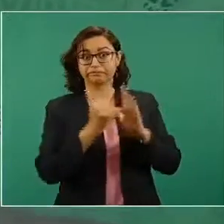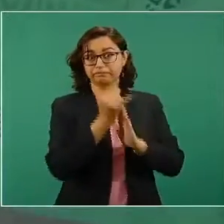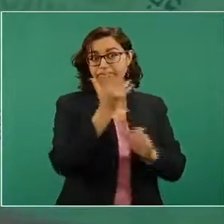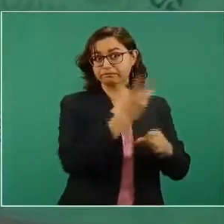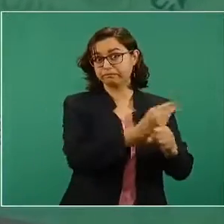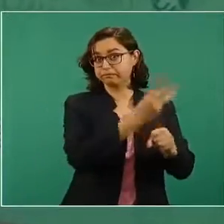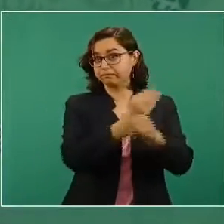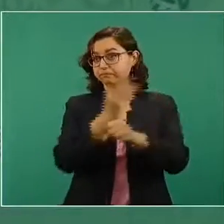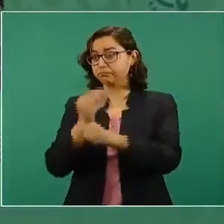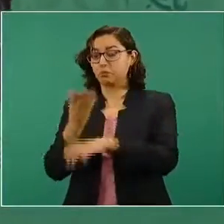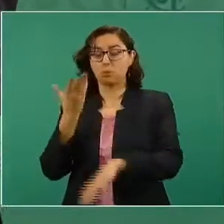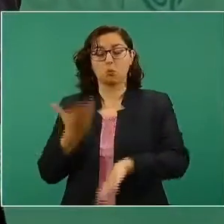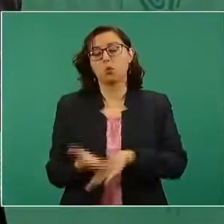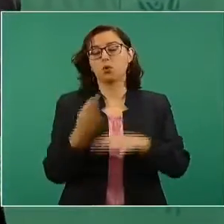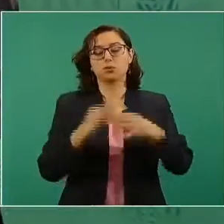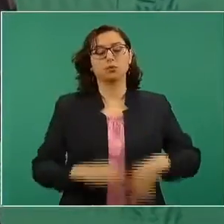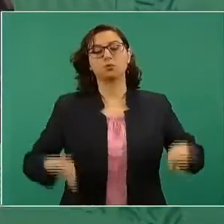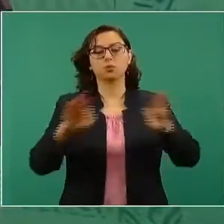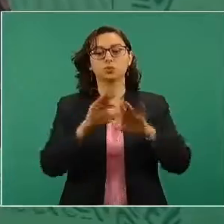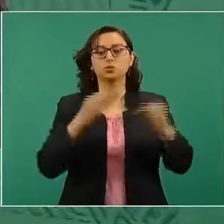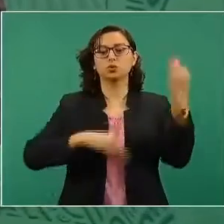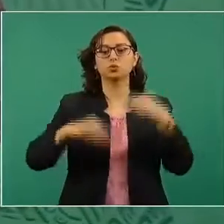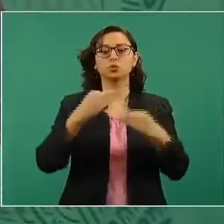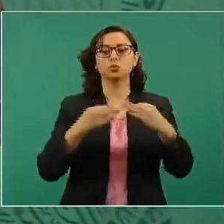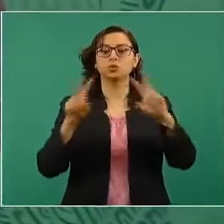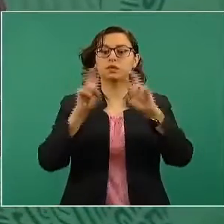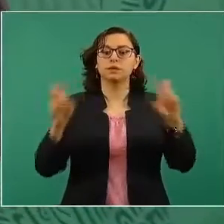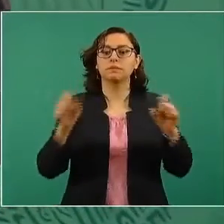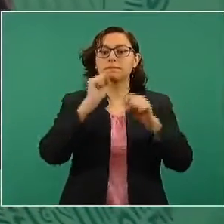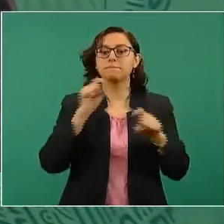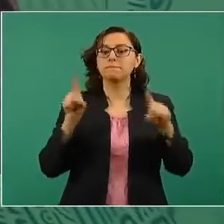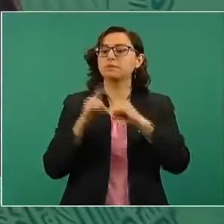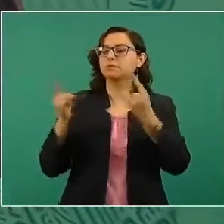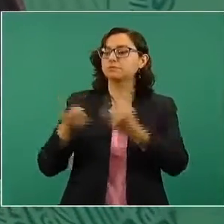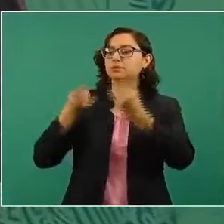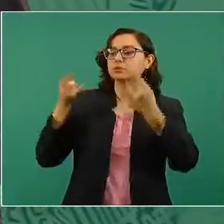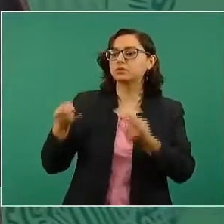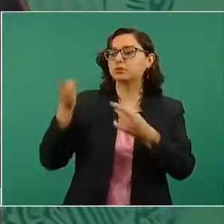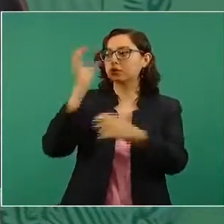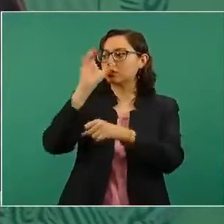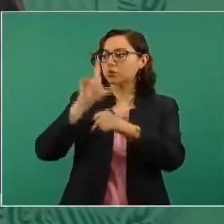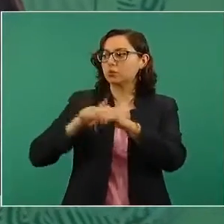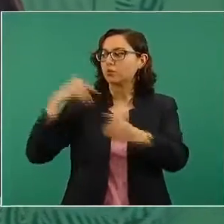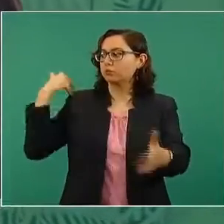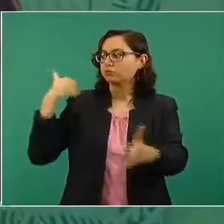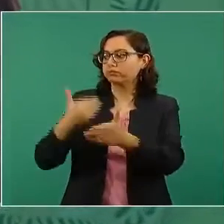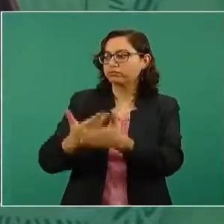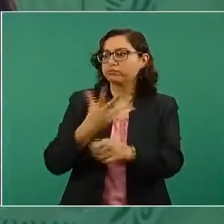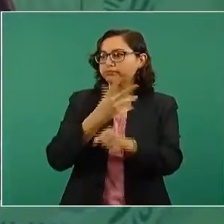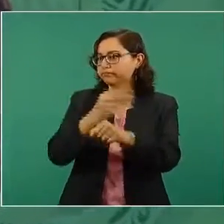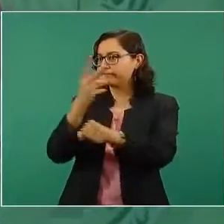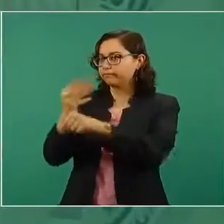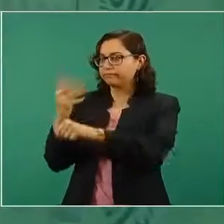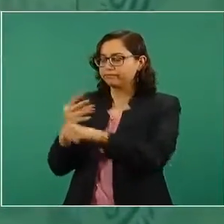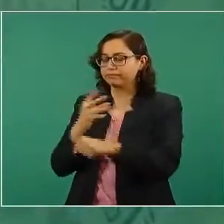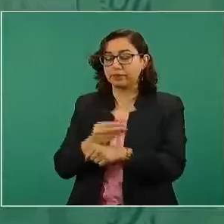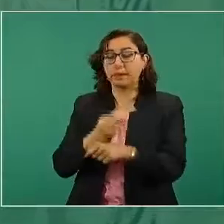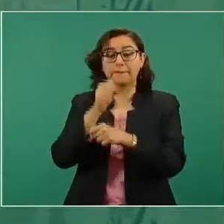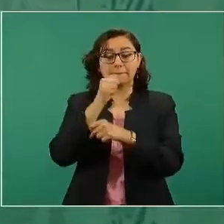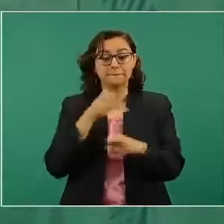de monumentos históricos y la atención